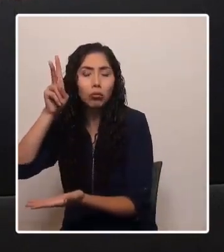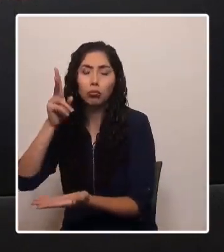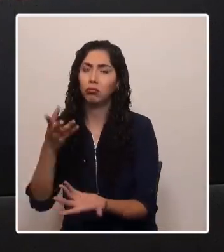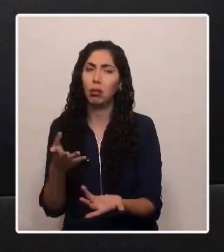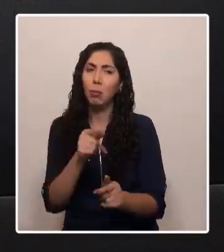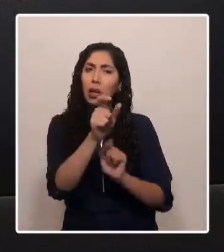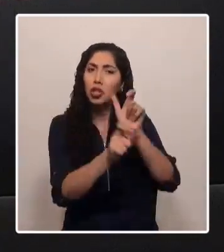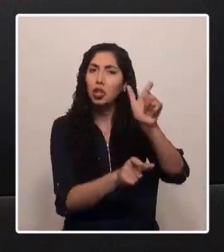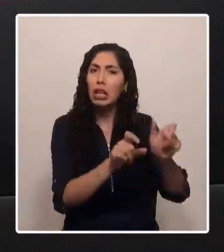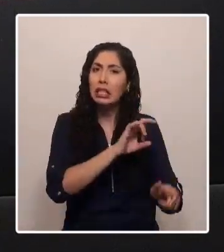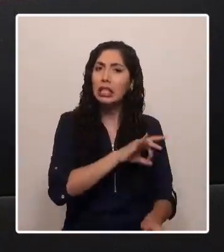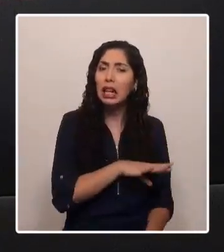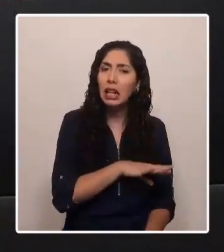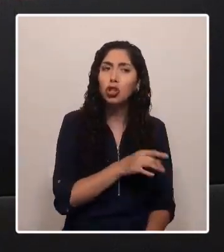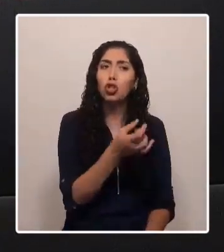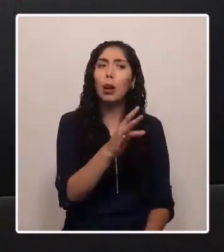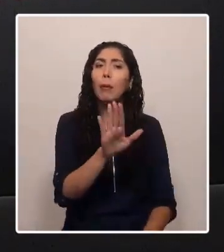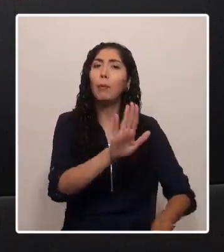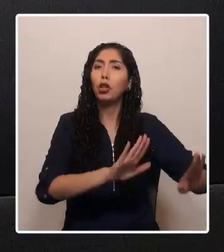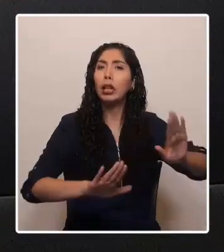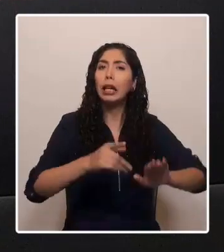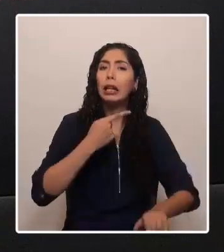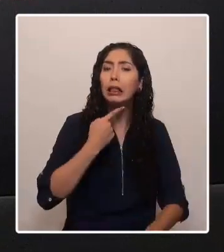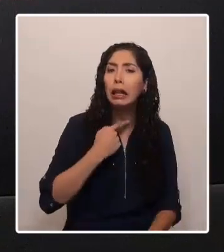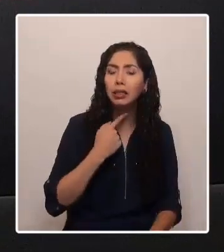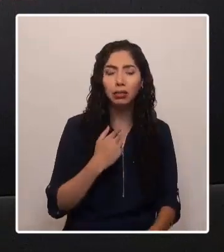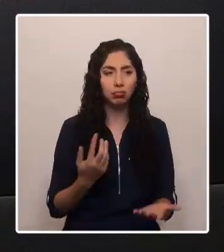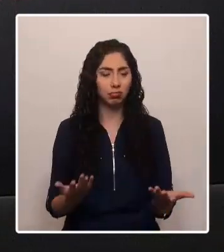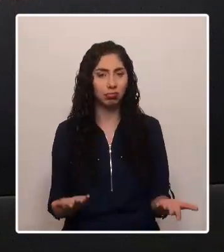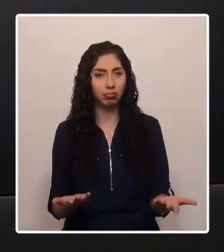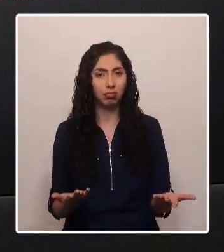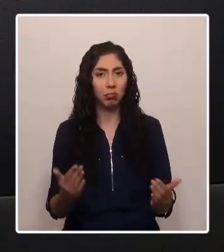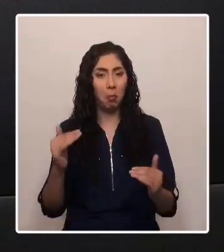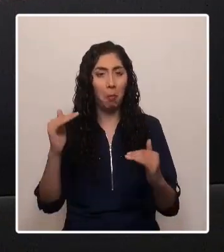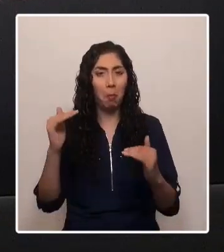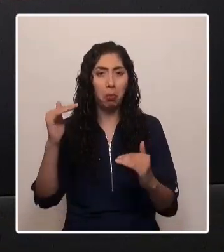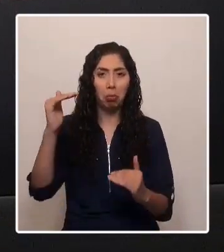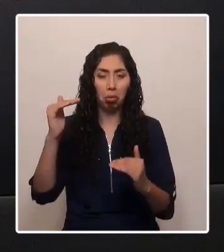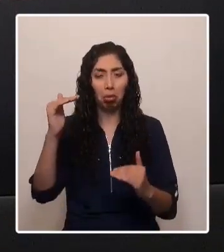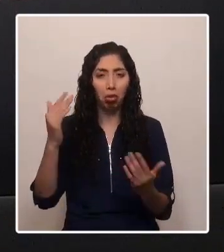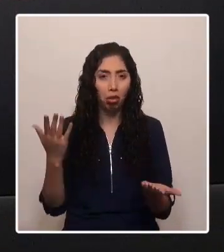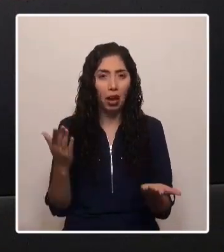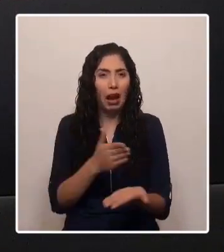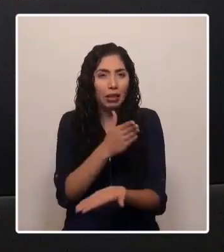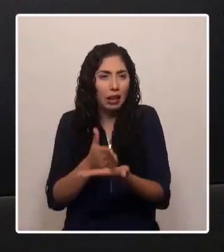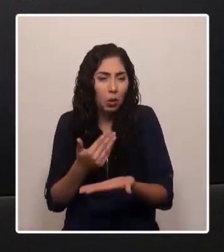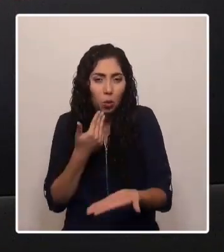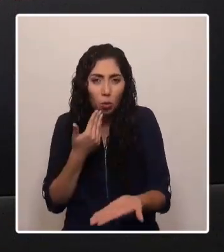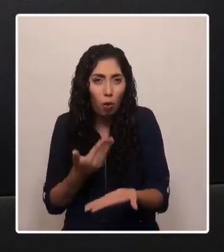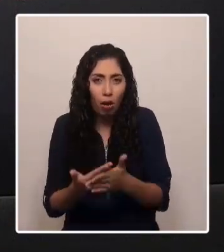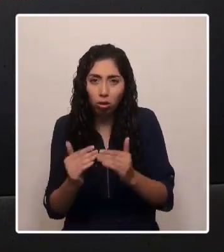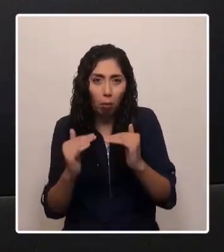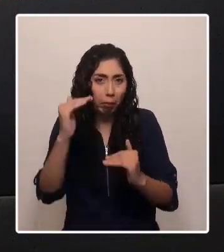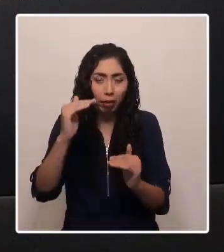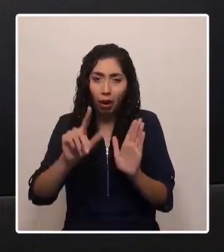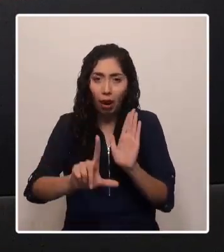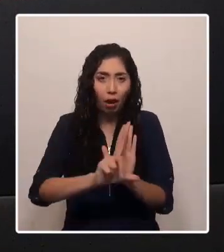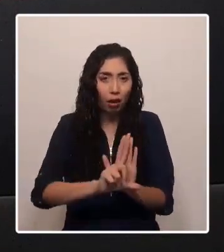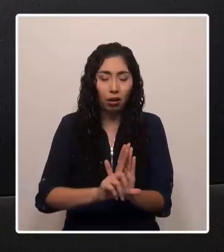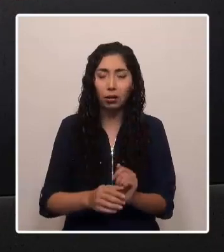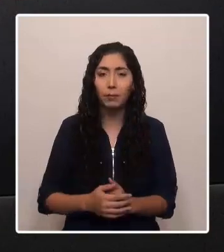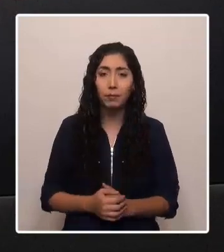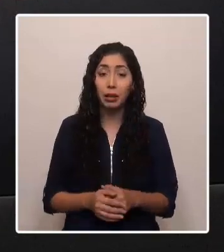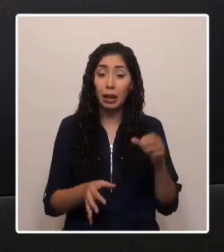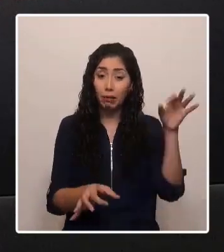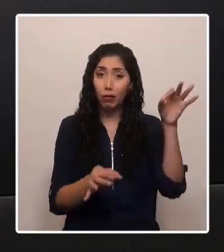de los chilenos. ¿Hasta cuándo seguiremos afectando la igualdad ante la ley? Asimismo, este informe presenta problemas